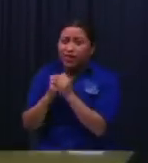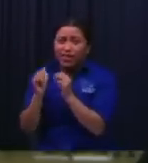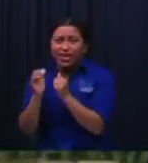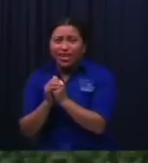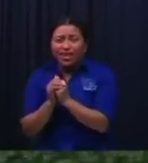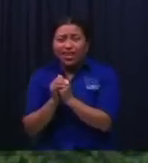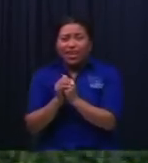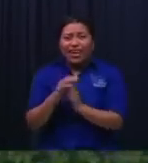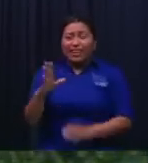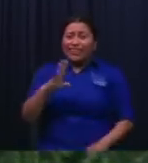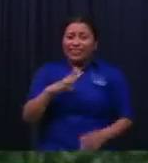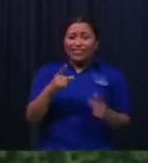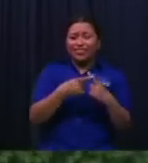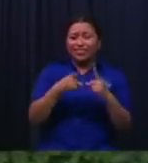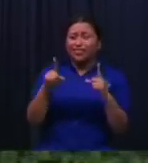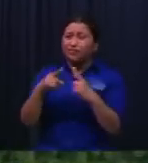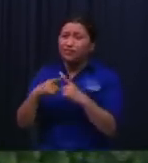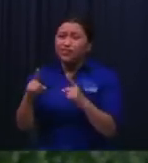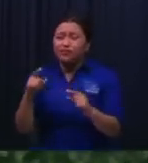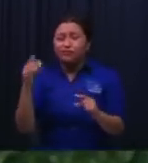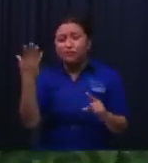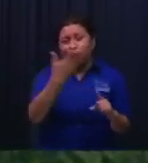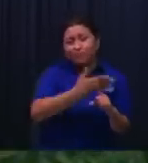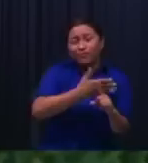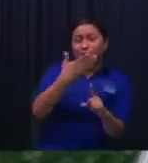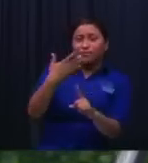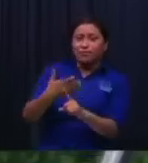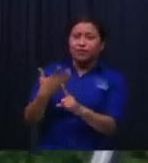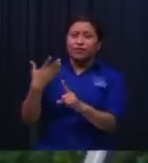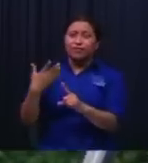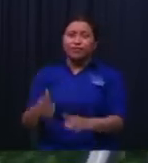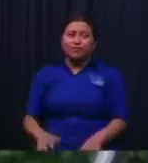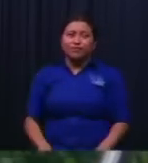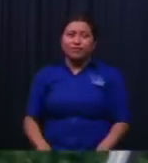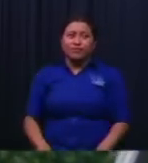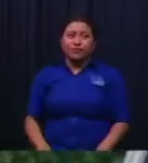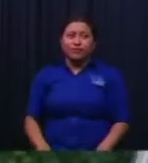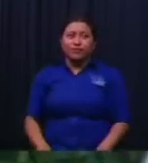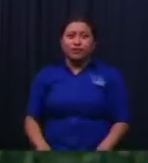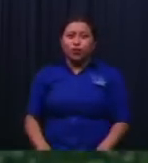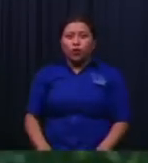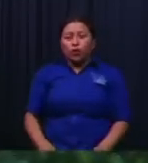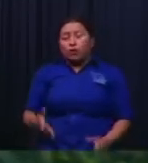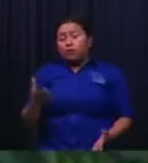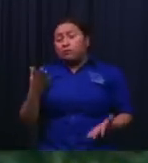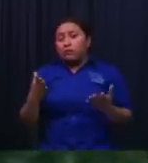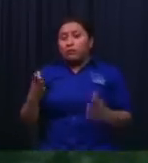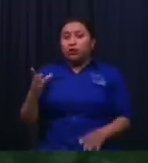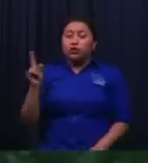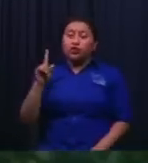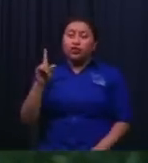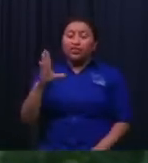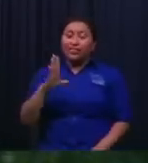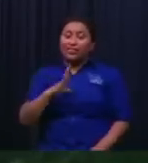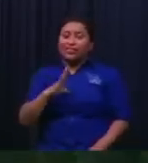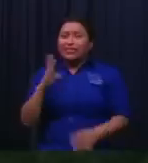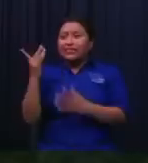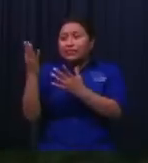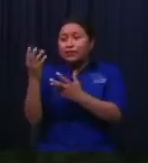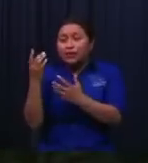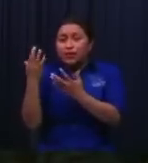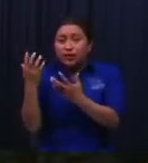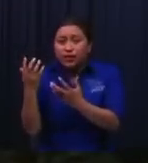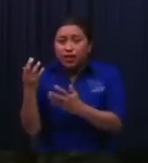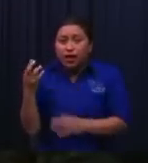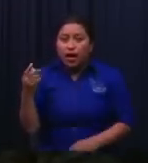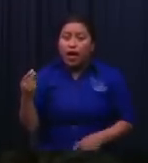hermano. Tal vez vienen incluso sin esperanza. Y hoy una profecía decía que Él era nuestra esperanza,